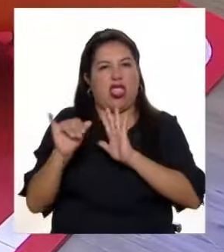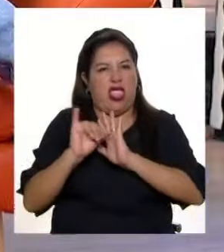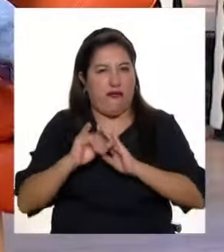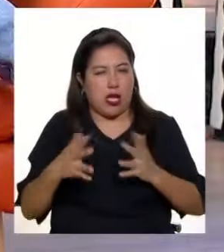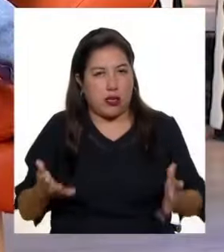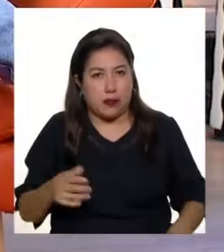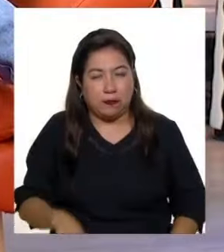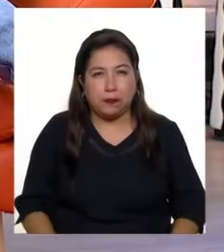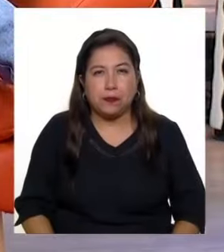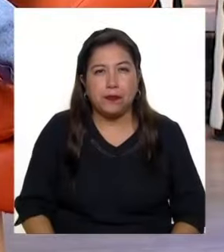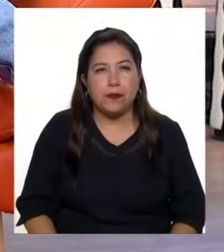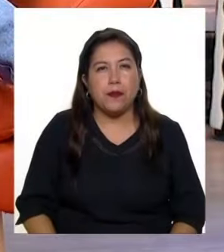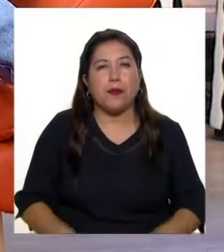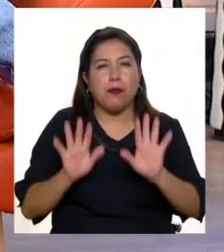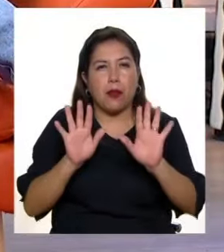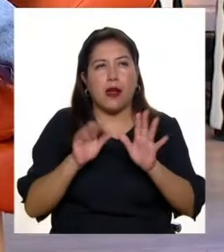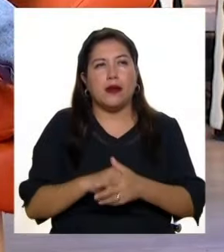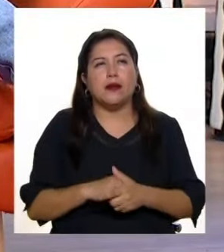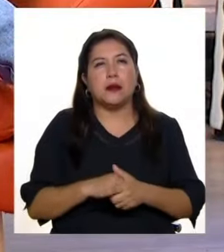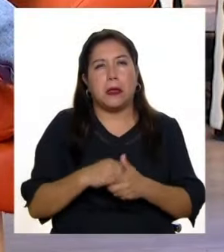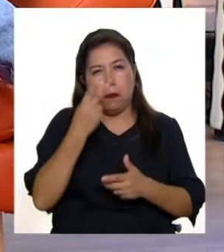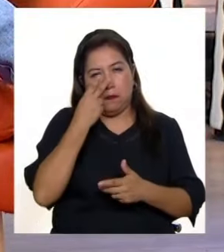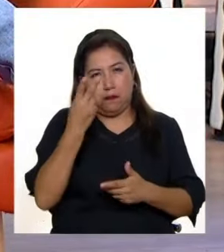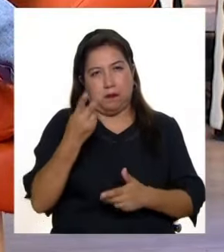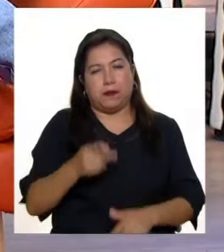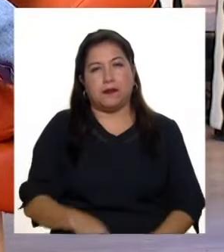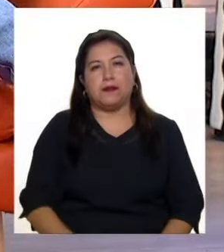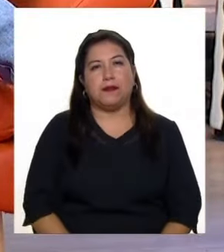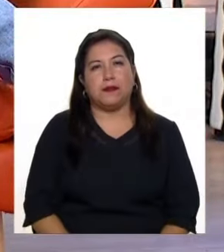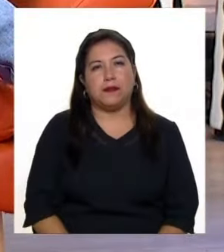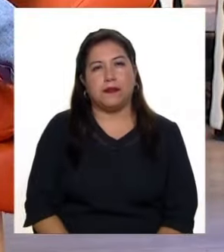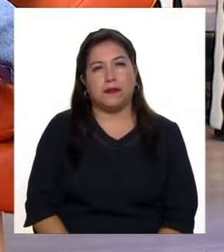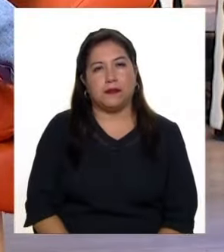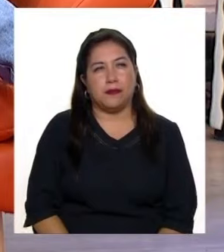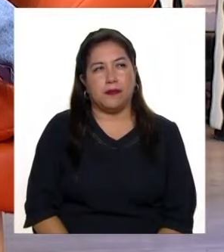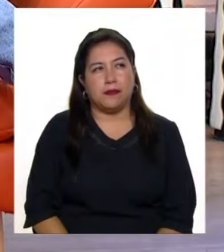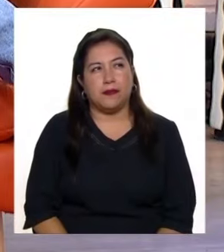de San Martín de Porras, que nos está llamando. Adelante, Rubén, por favor.